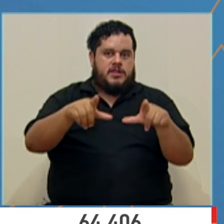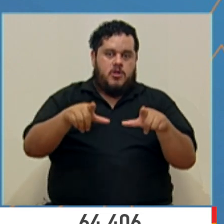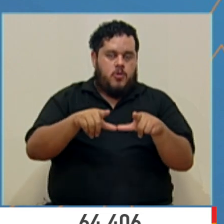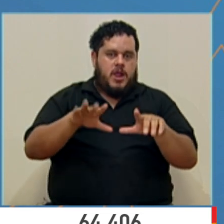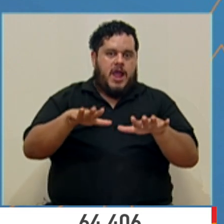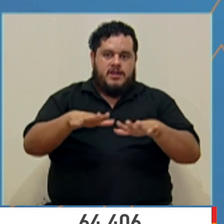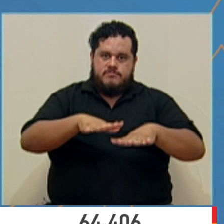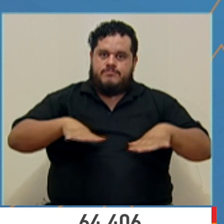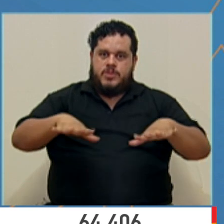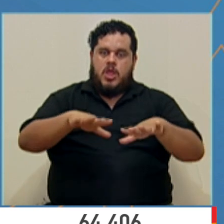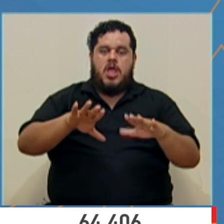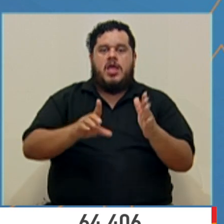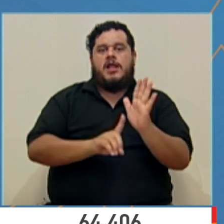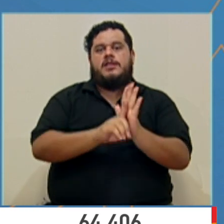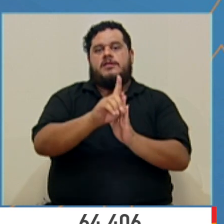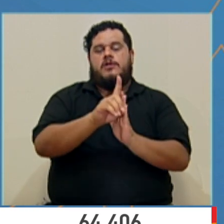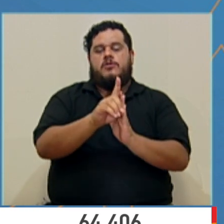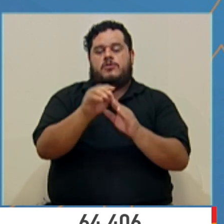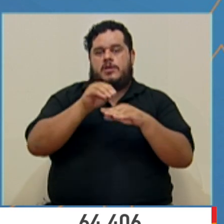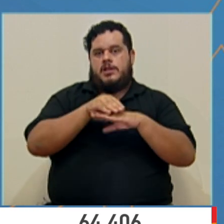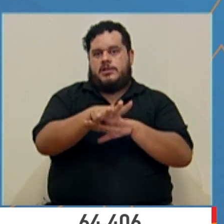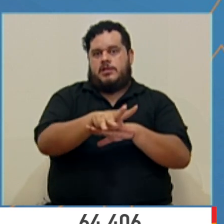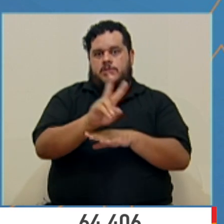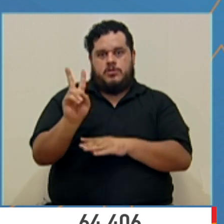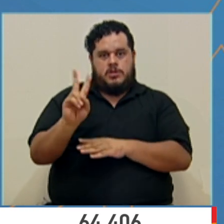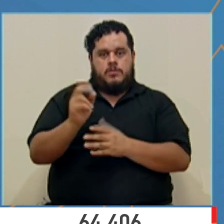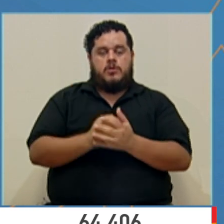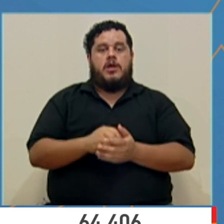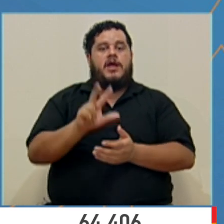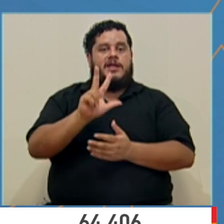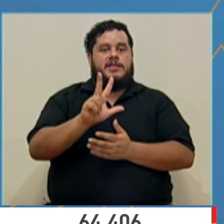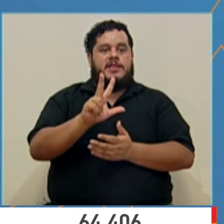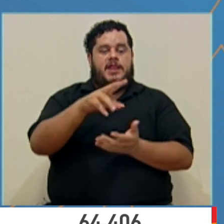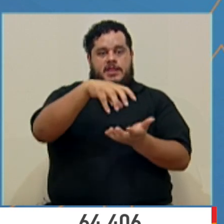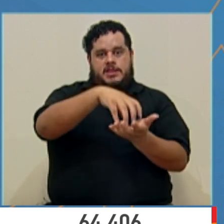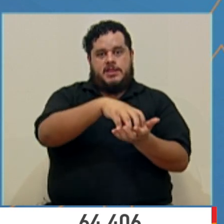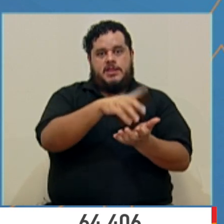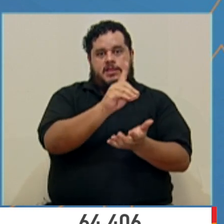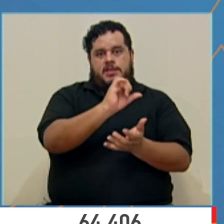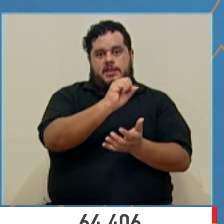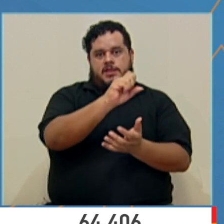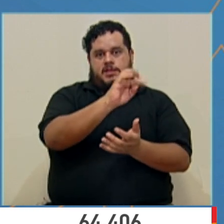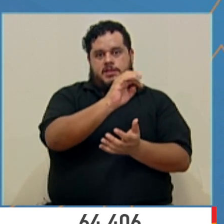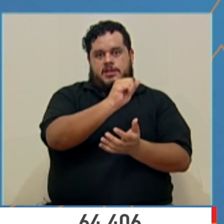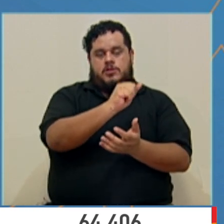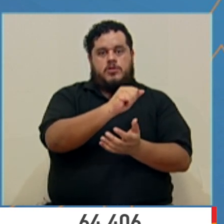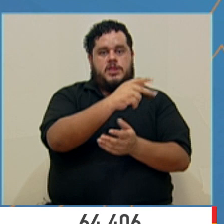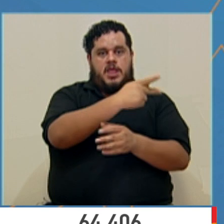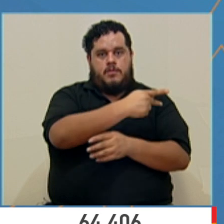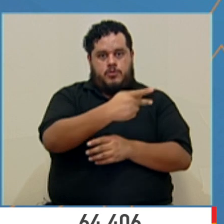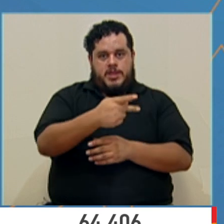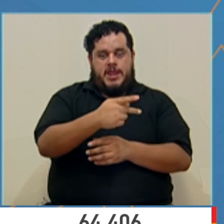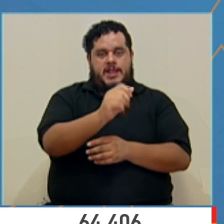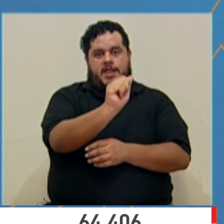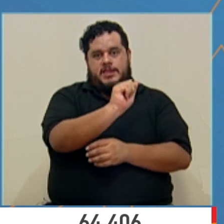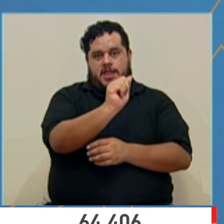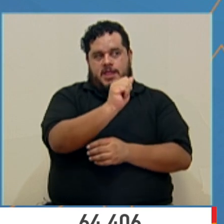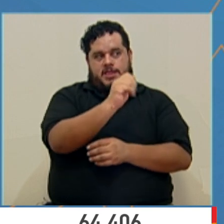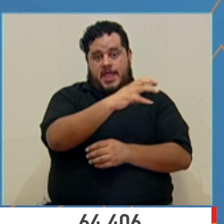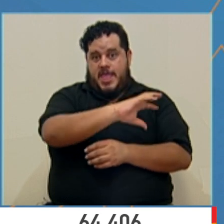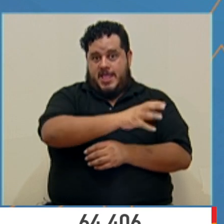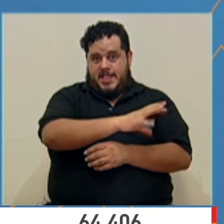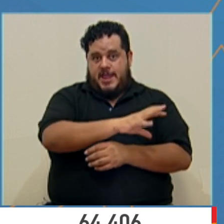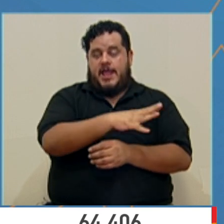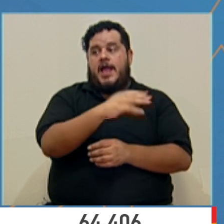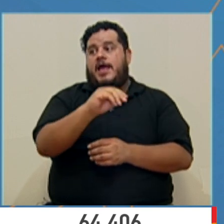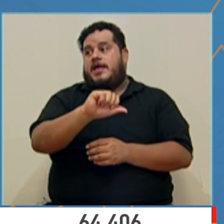el desarrollo en la transmisión del virus. 3 distritos de Punta Arenas se mantienen en alerta naranja, y los voy a anunciar más